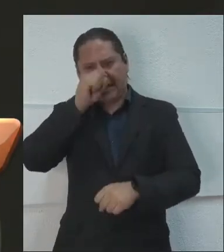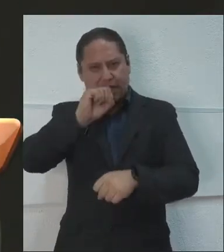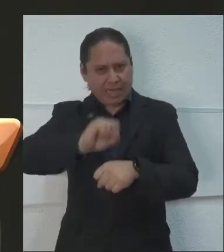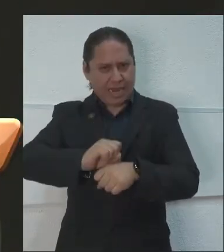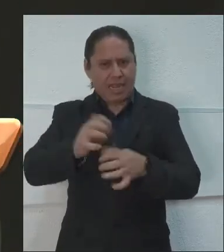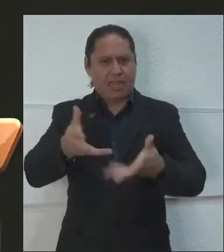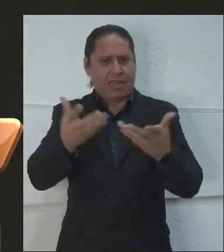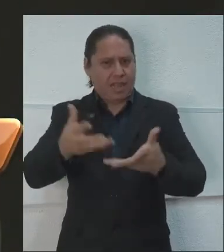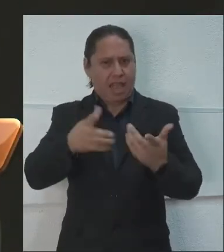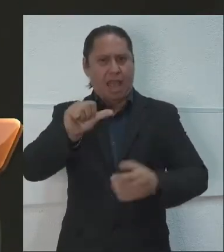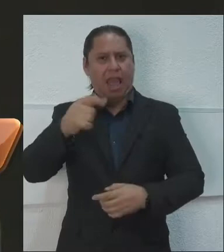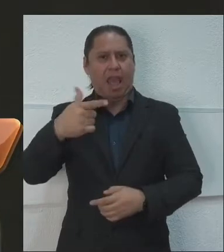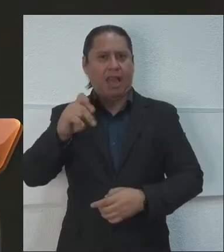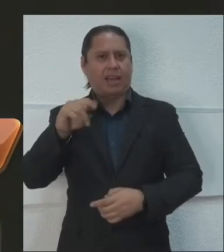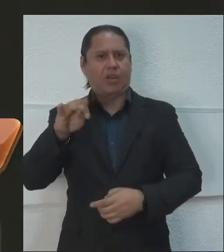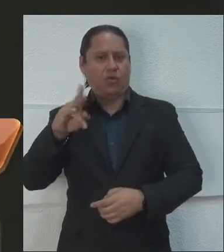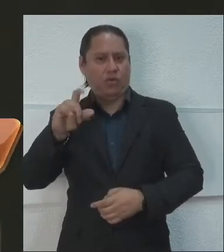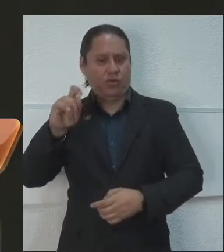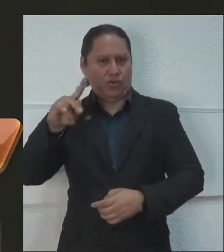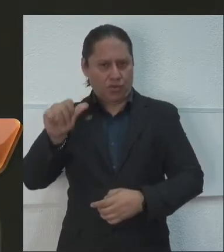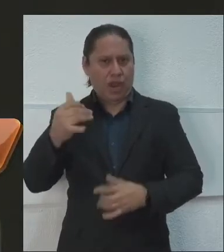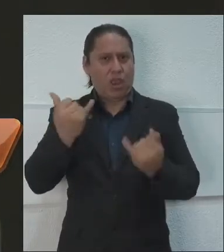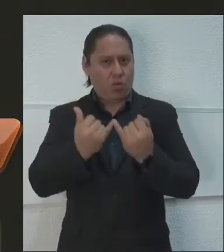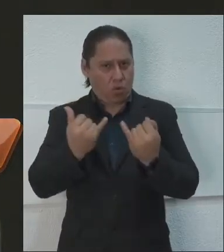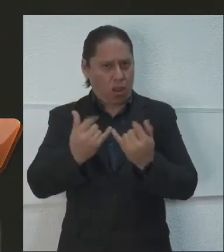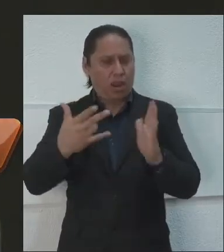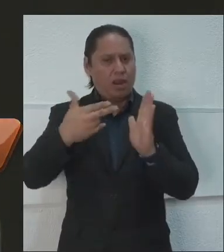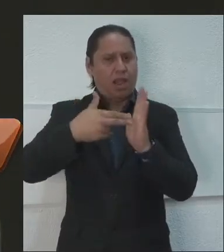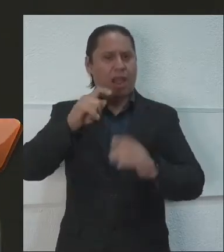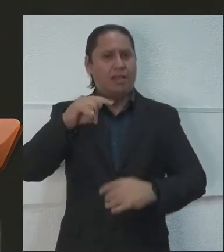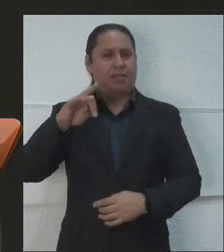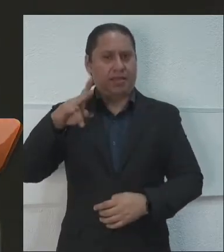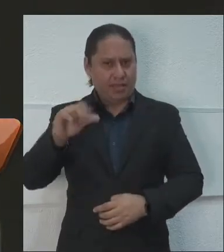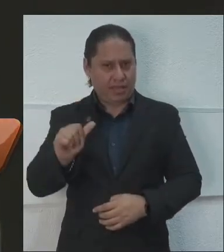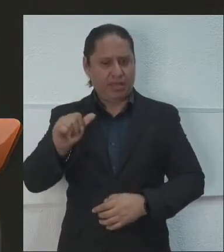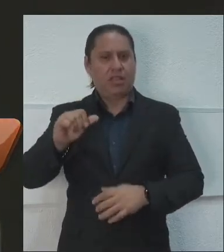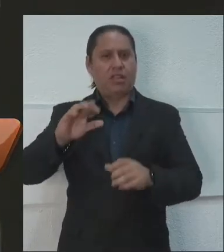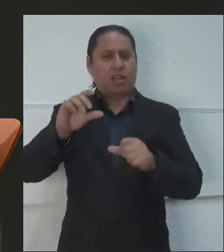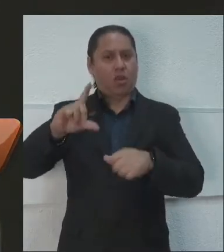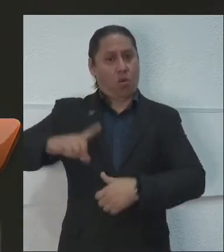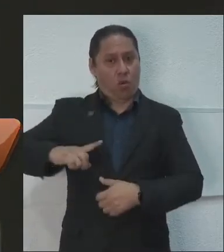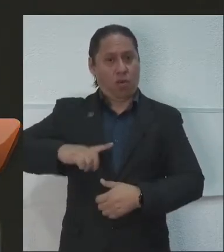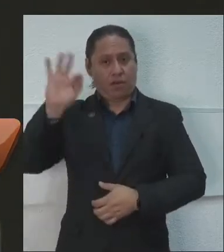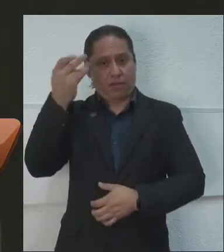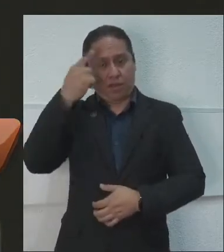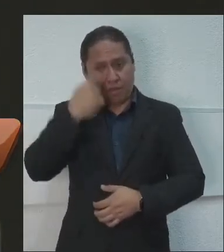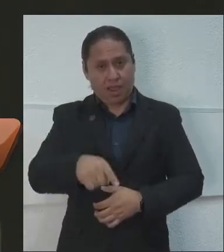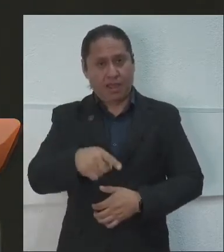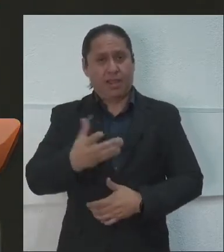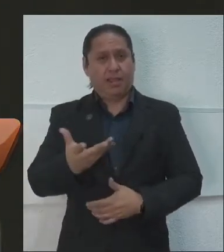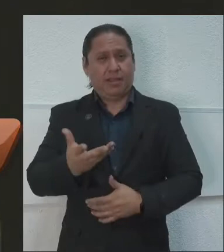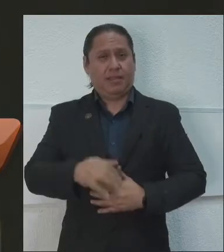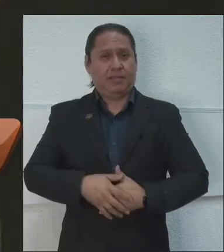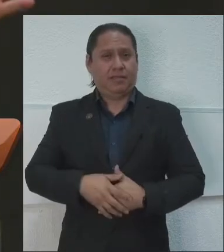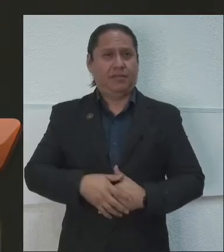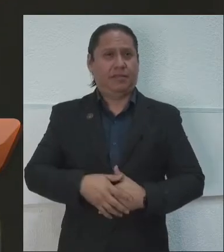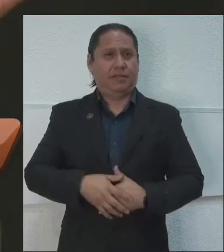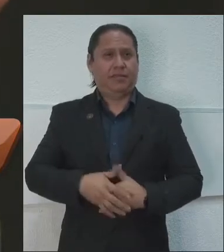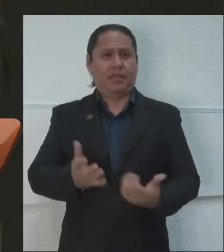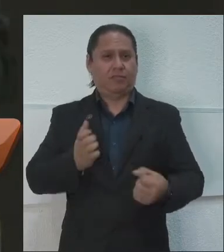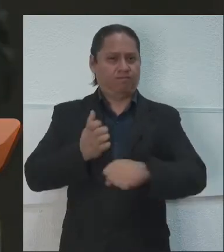Rural y también a la Secretaría de Hacienda y Crédito Público del Gobierno Federal para que de